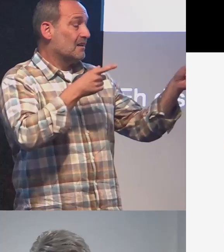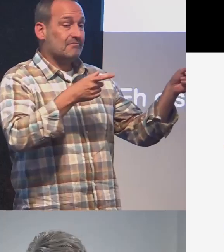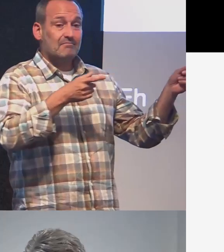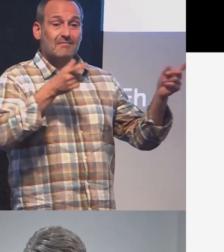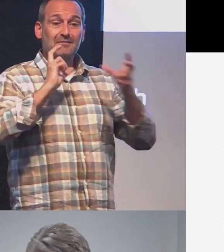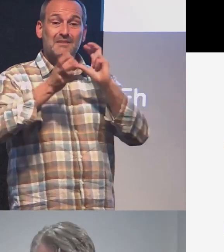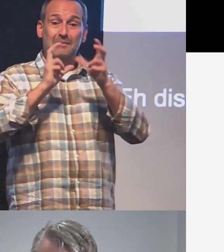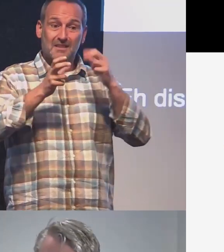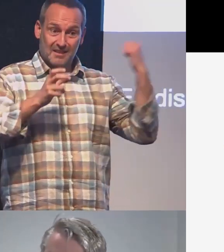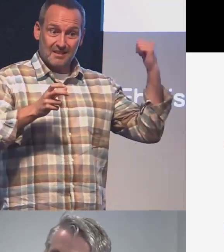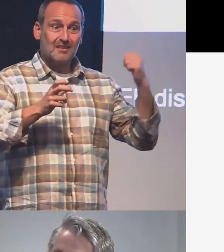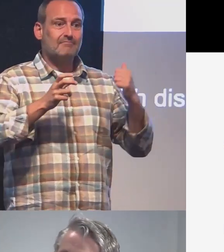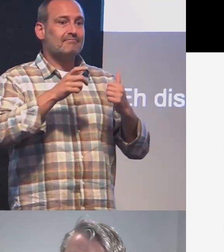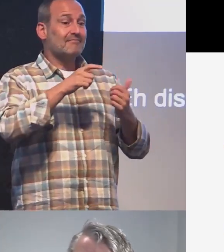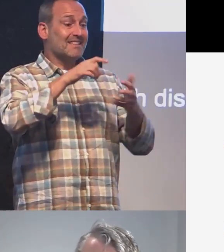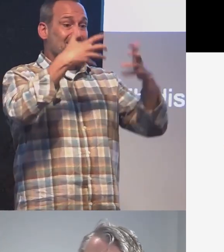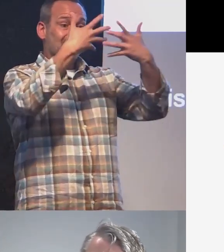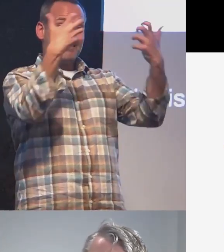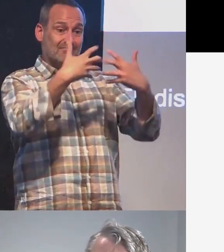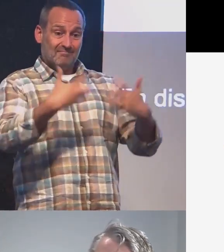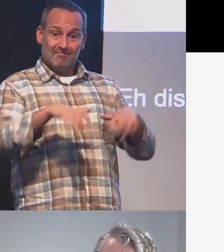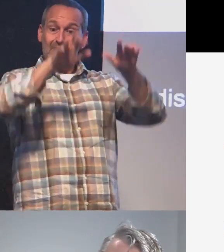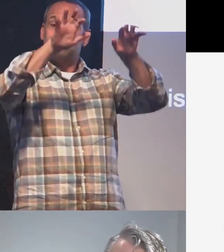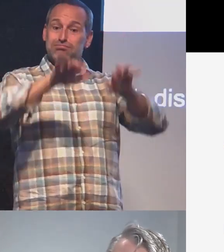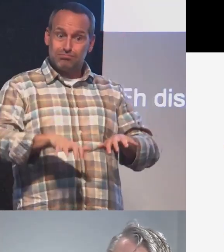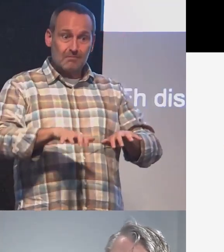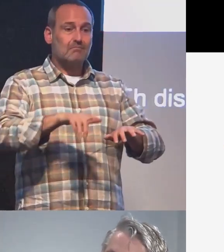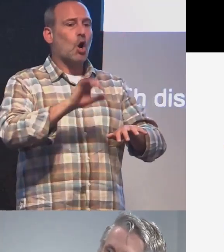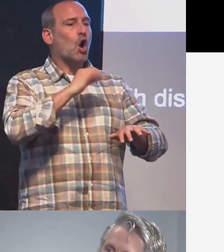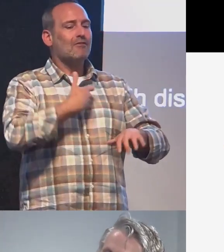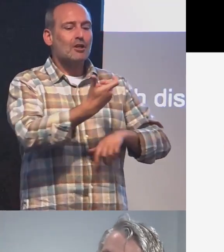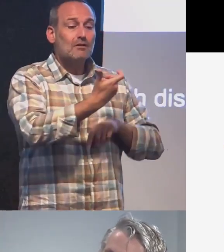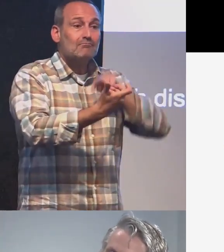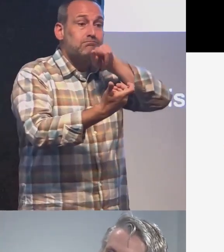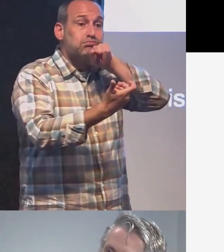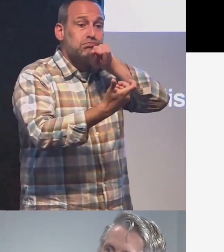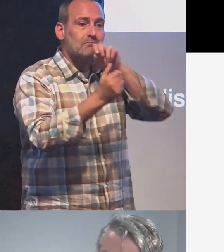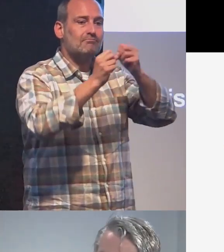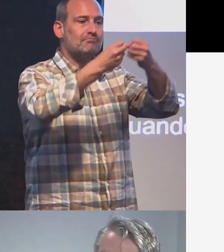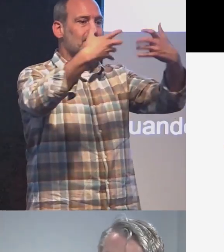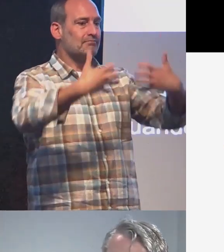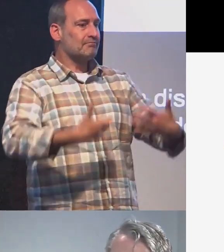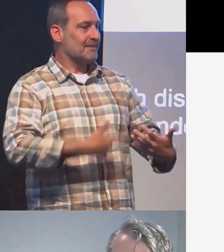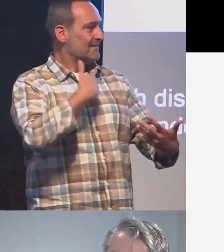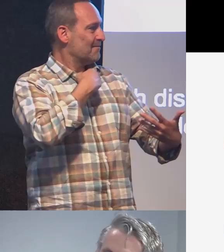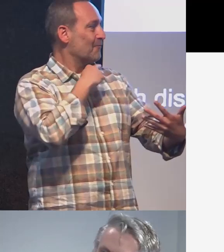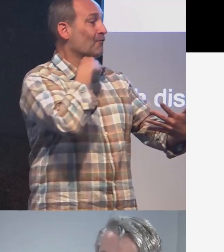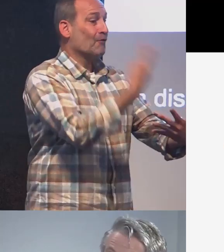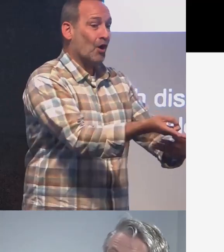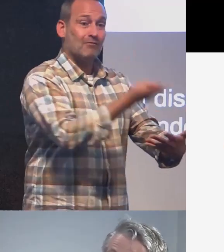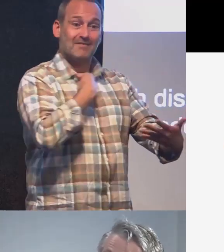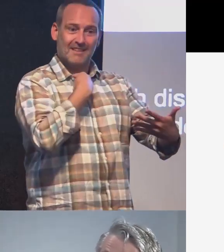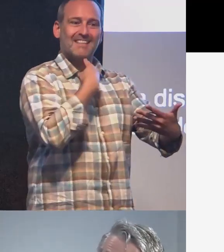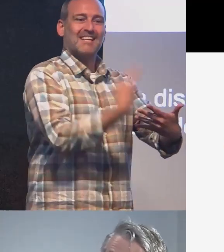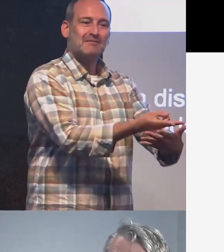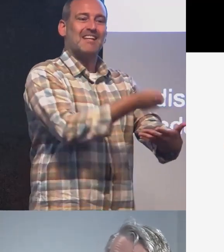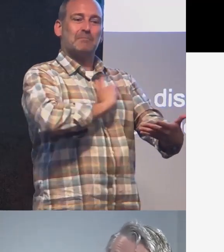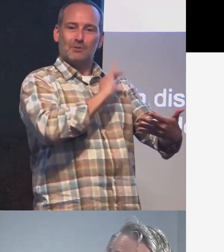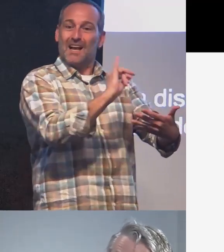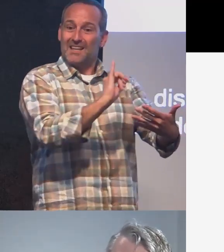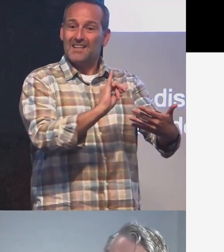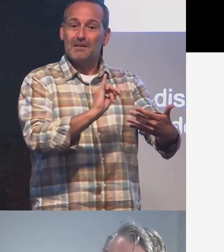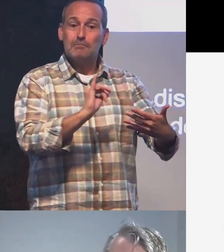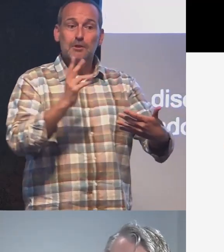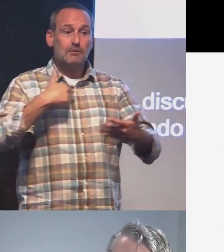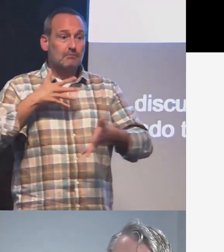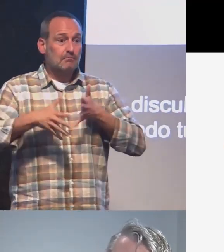Disculpad. Bueno, lo que tú preguntabas, el ChatGPT, cuando tú pones un texto o pones un audio, ¿no? Lo